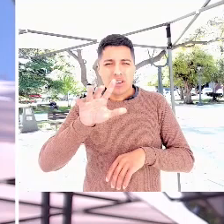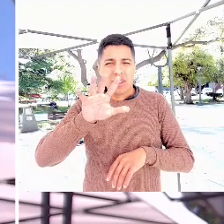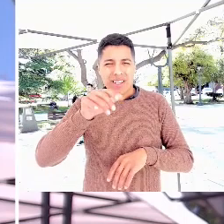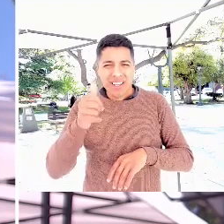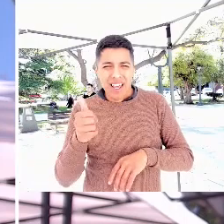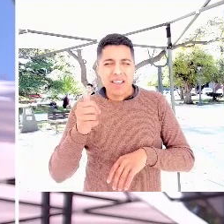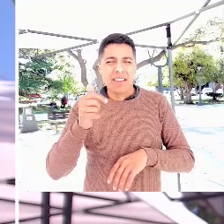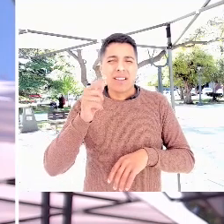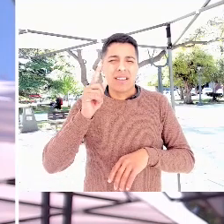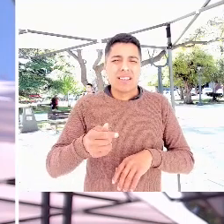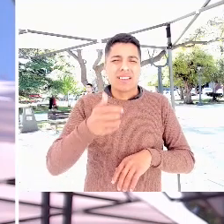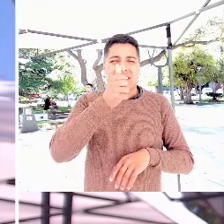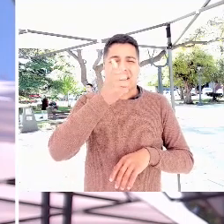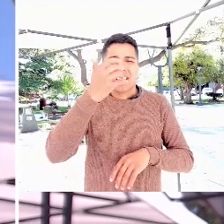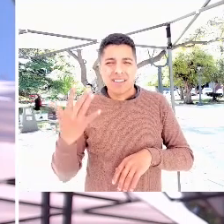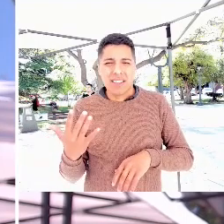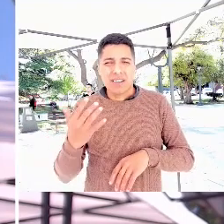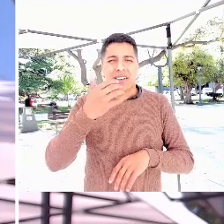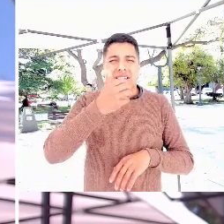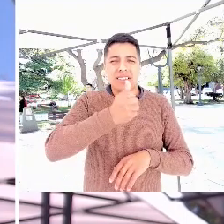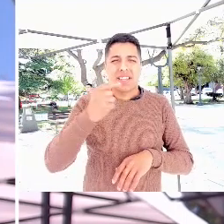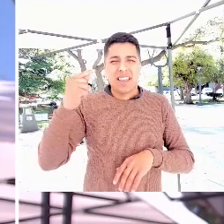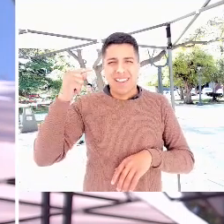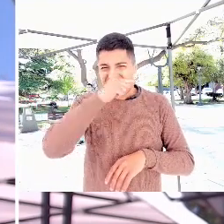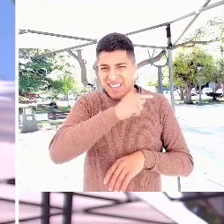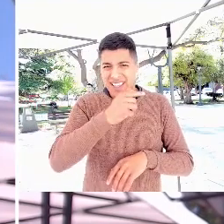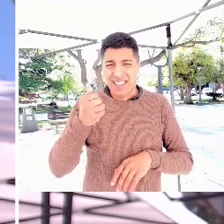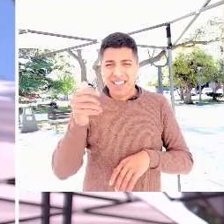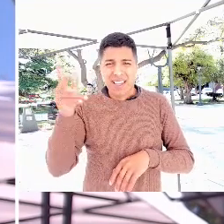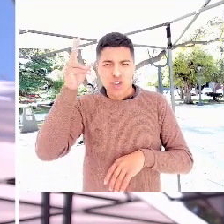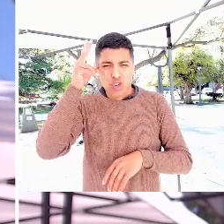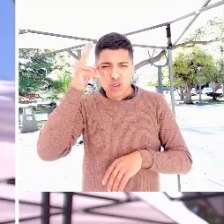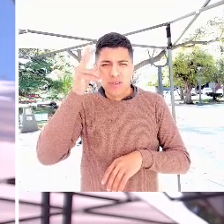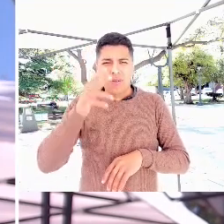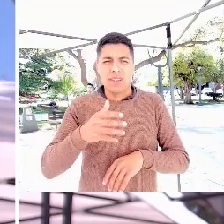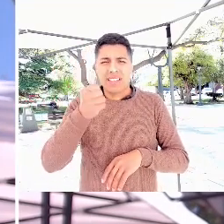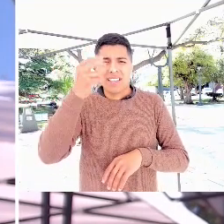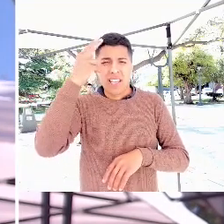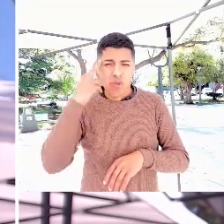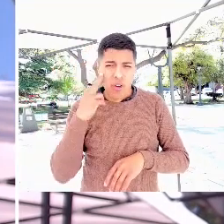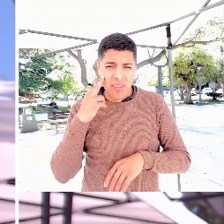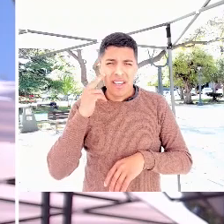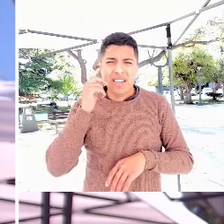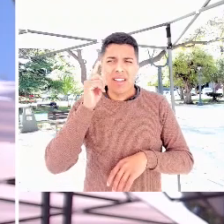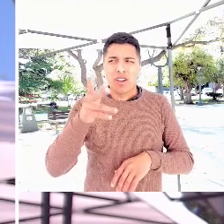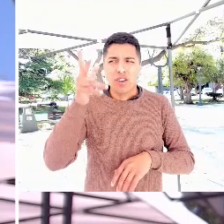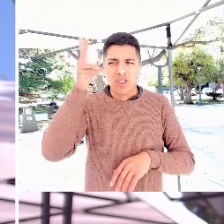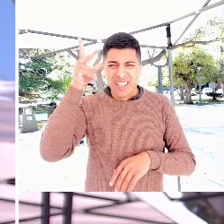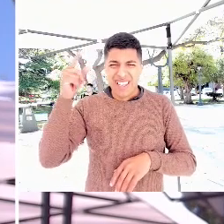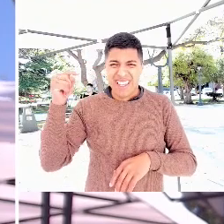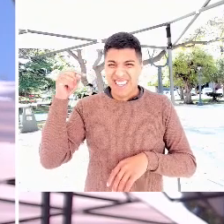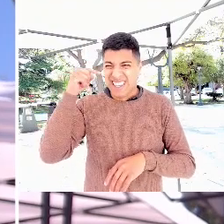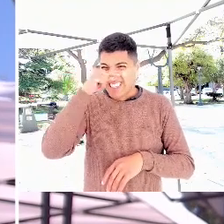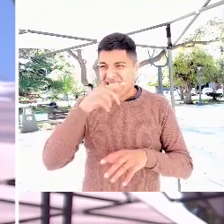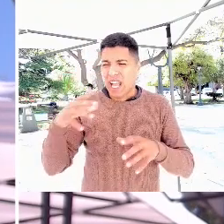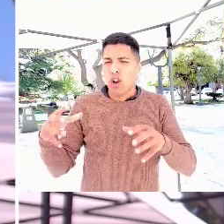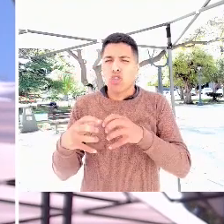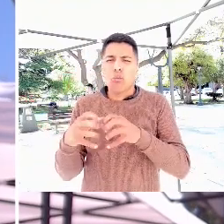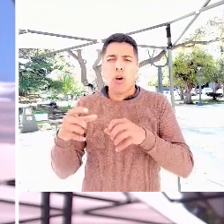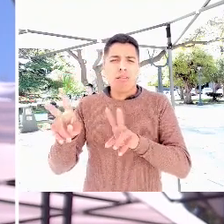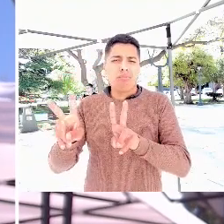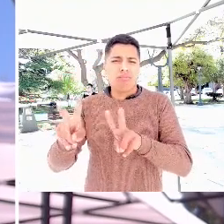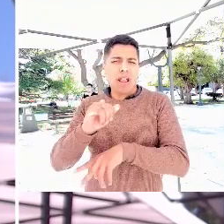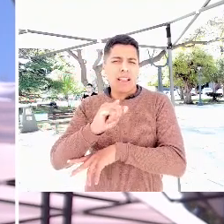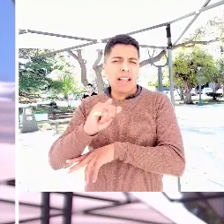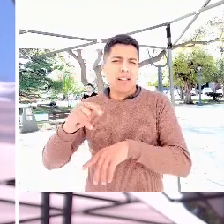56, 65, 67, 68, 69 y 87 del bloque del Frente de